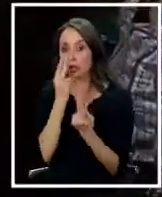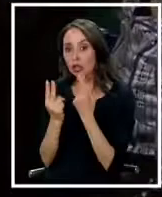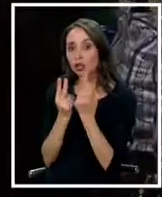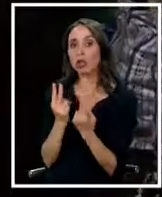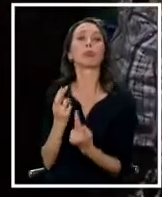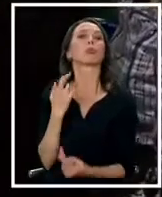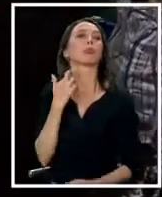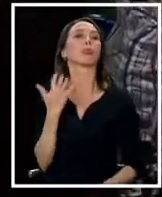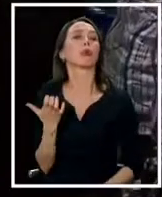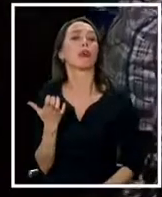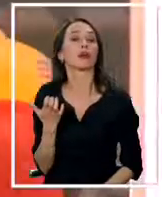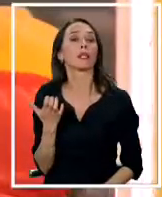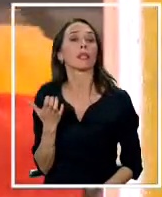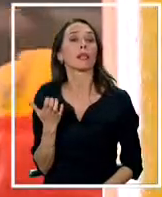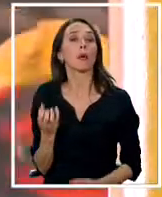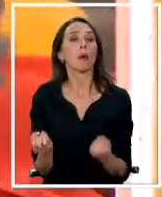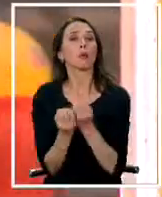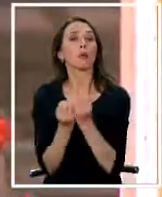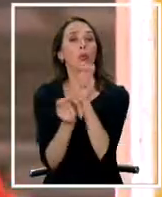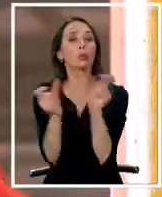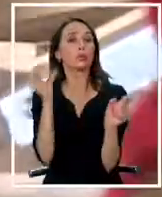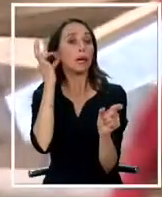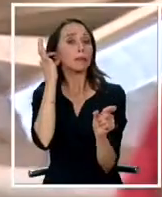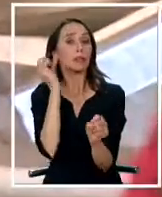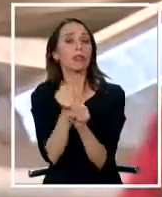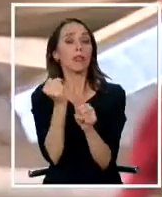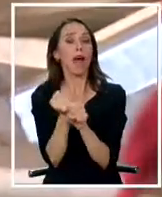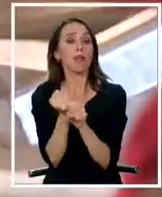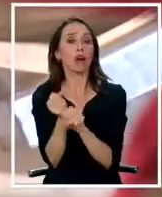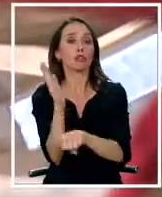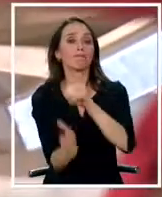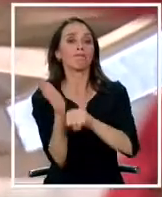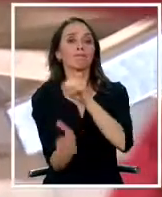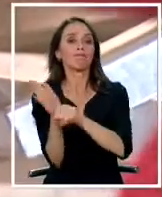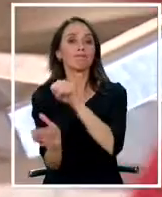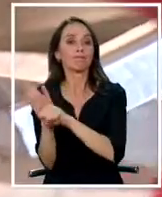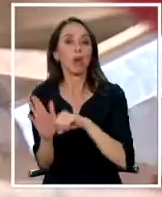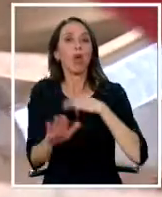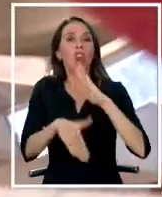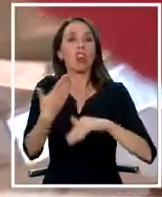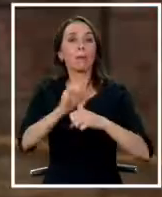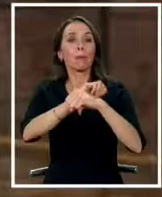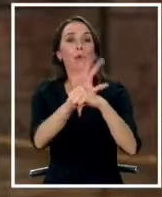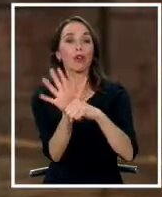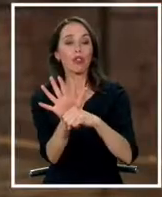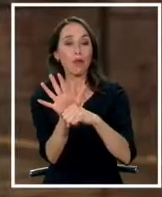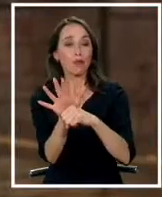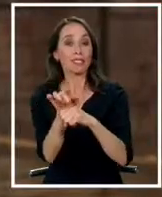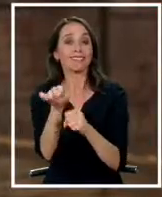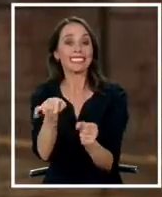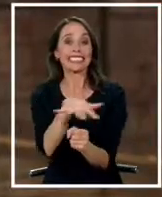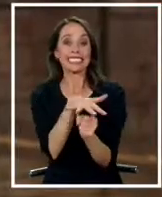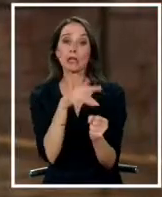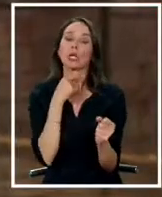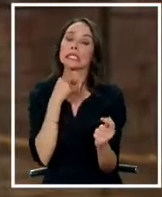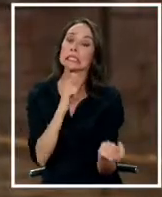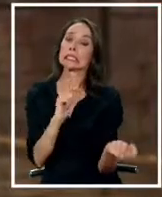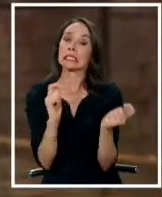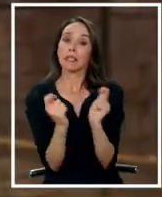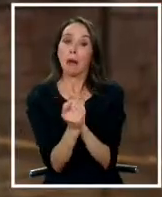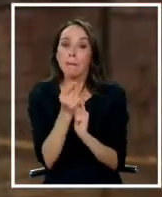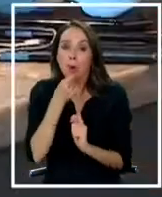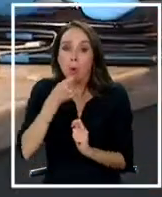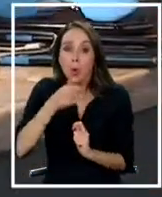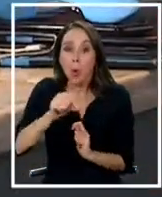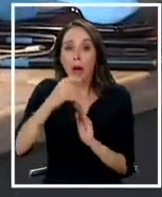ocurre principalmente por la pérdida masiva de puestos de trabajo en las mujeres tras la pandemia. Situación que se espera revertir en el